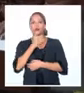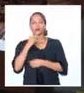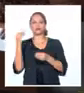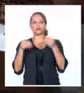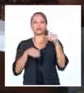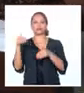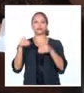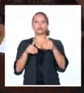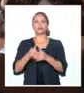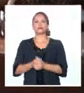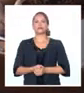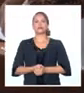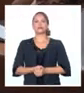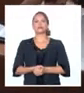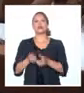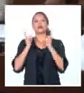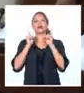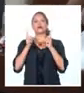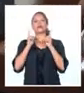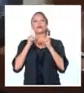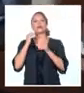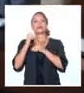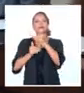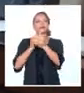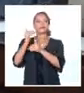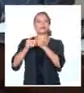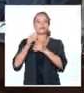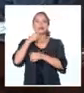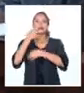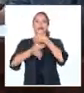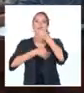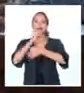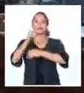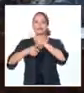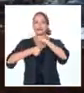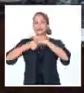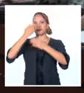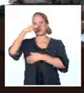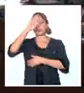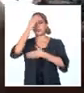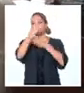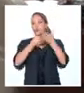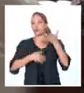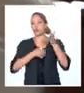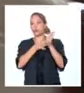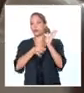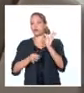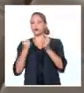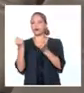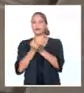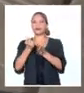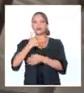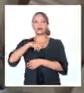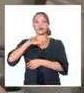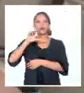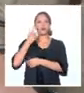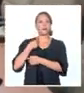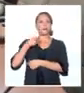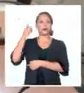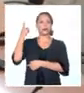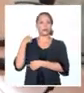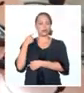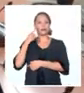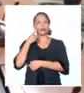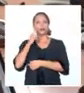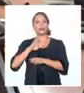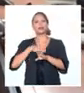Como una política de elevada trascendencia calificó el presidente, el documento que fue aprobado en julio pasado por el Parlamento cubano luego